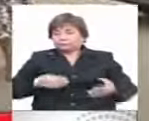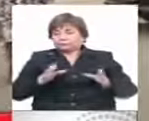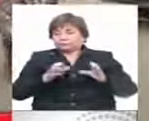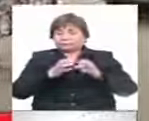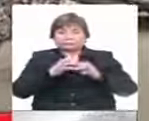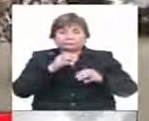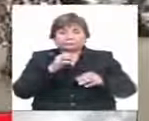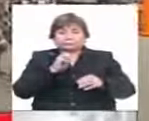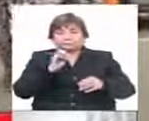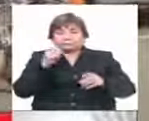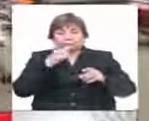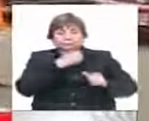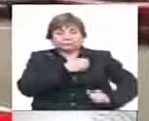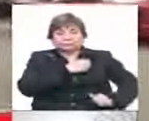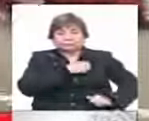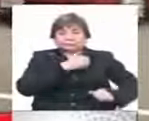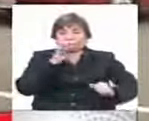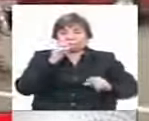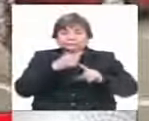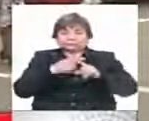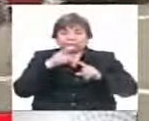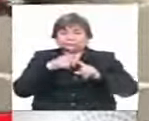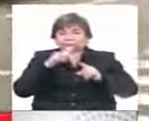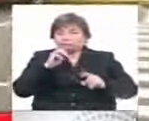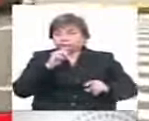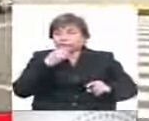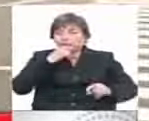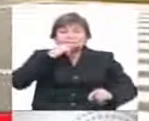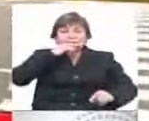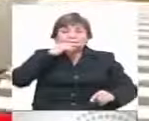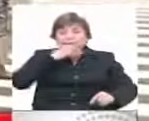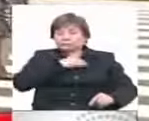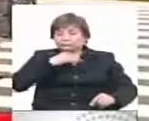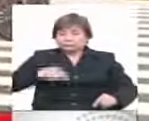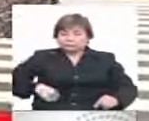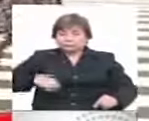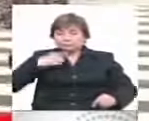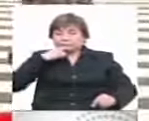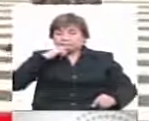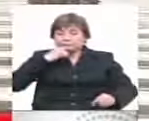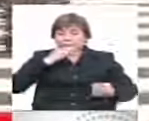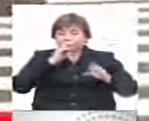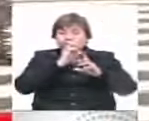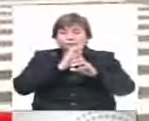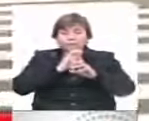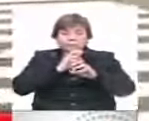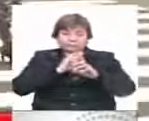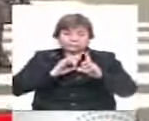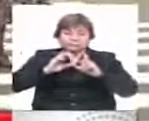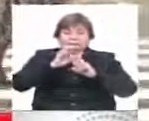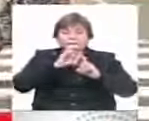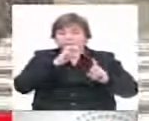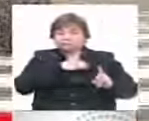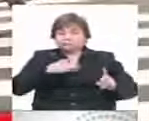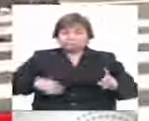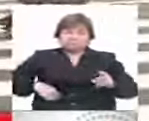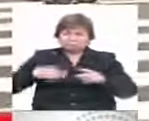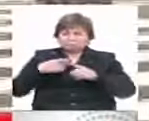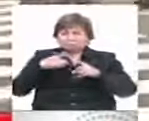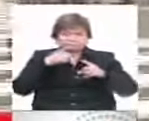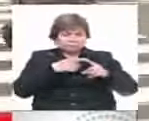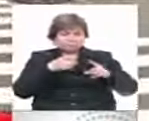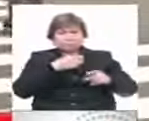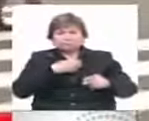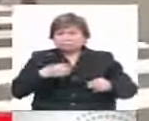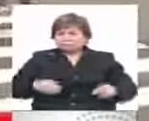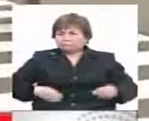ministro también de Comercio Exterior y Turismo Roberto Sánchez, el ministra de la Mujer ministra también de Cultura, entre otros ministros también de Estado